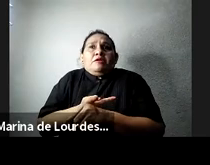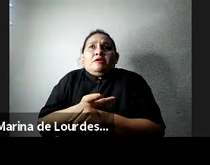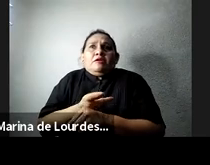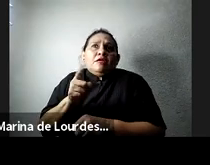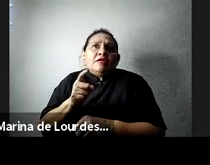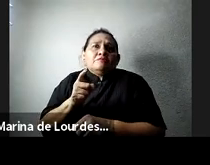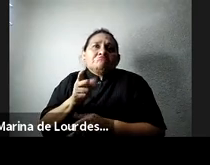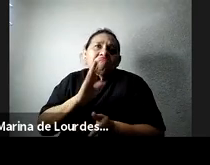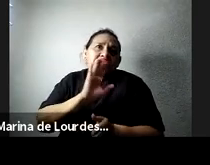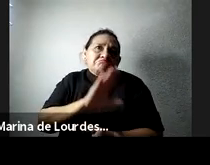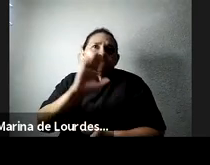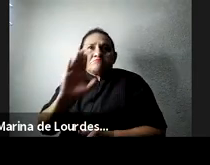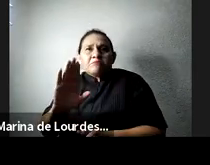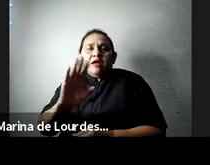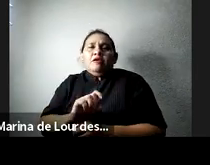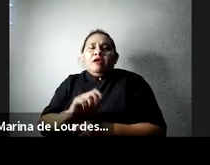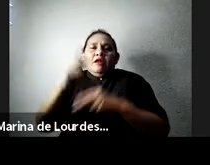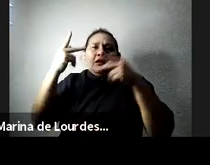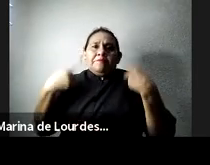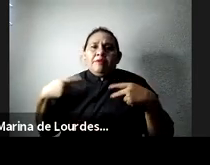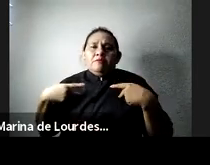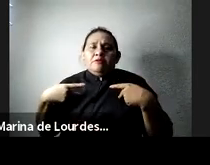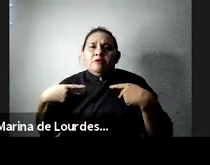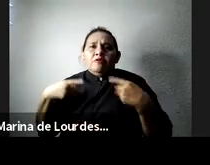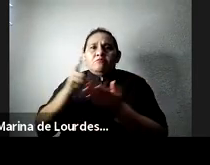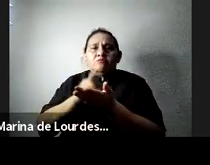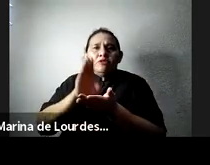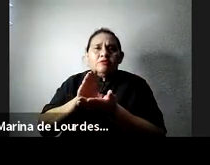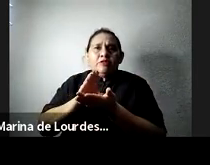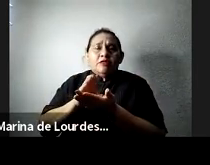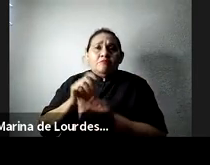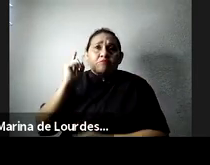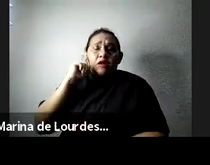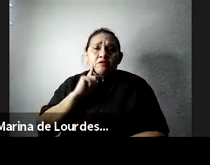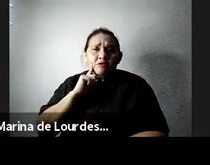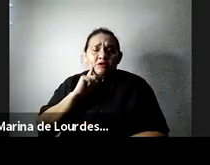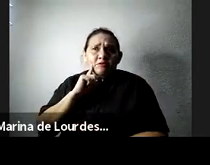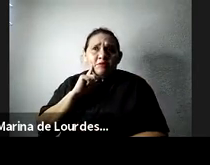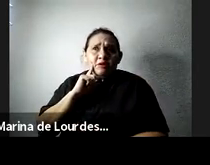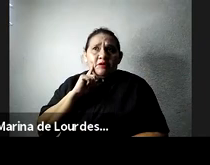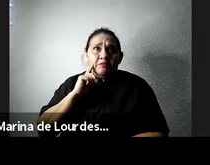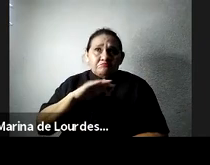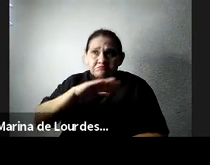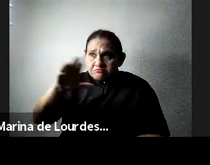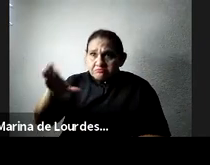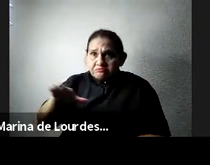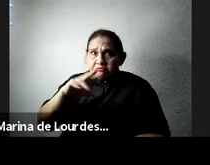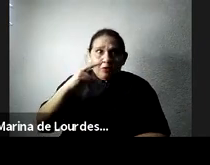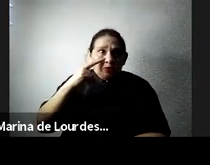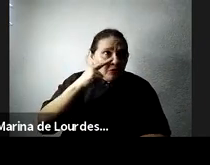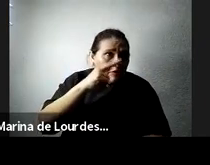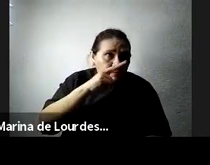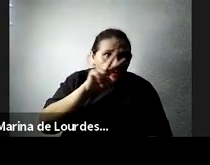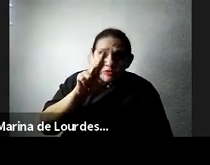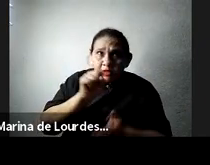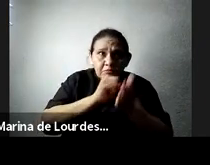lo mismo, ¿no? O sea, la persona con discapacidad auditiva, pues todo es muy visual. Las señales,